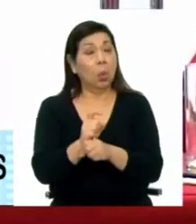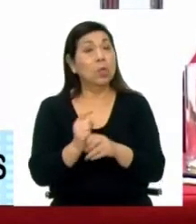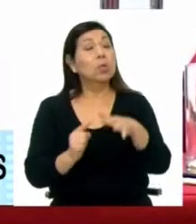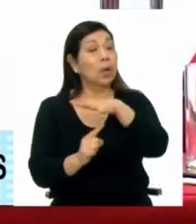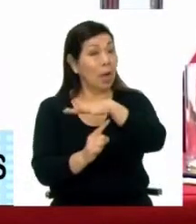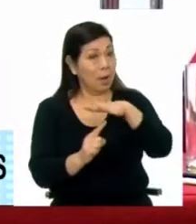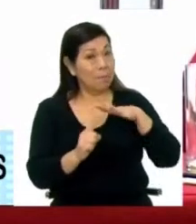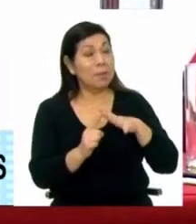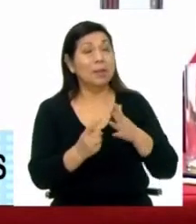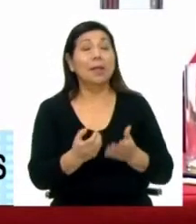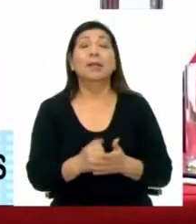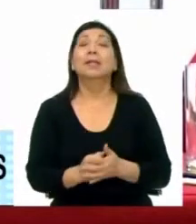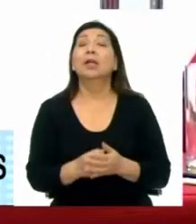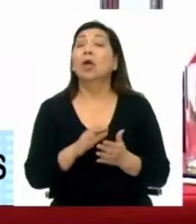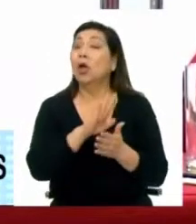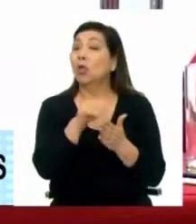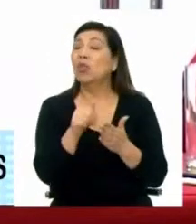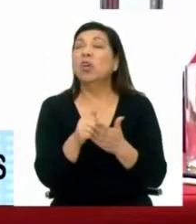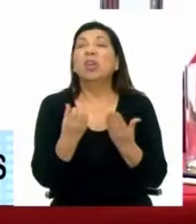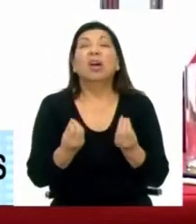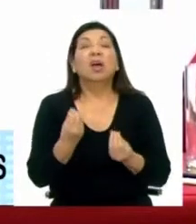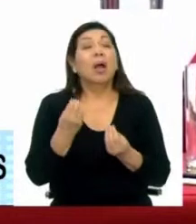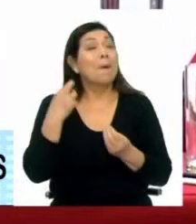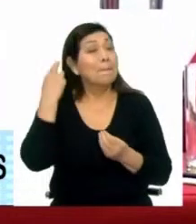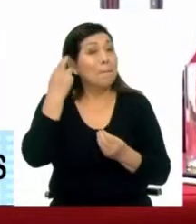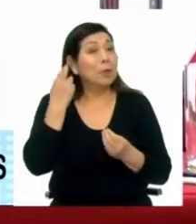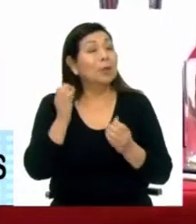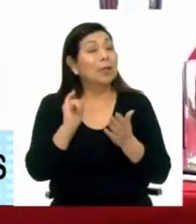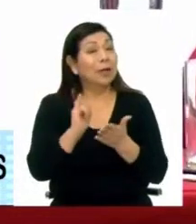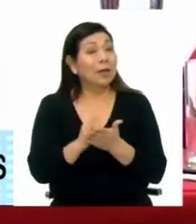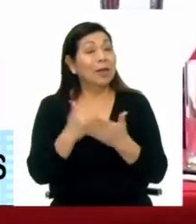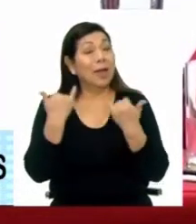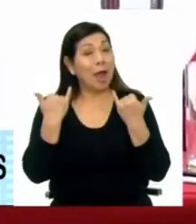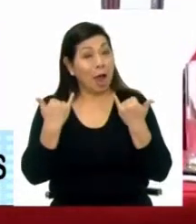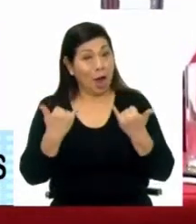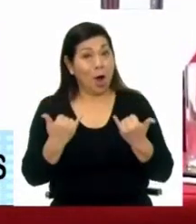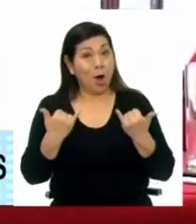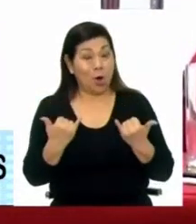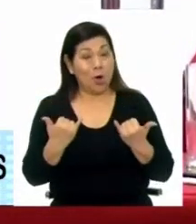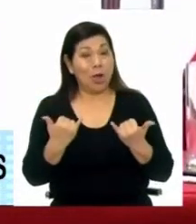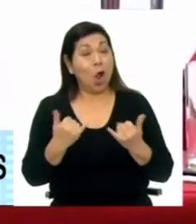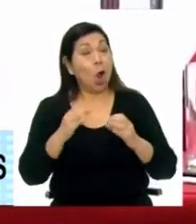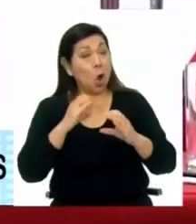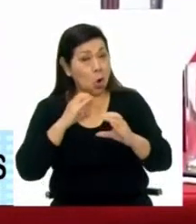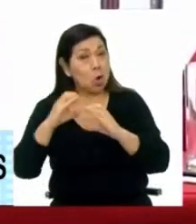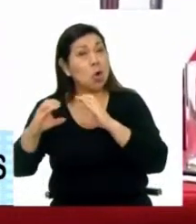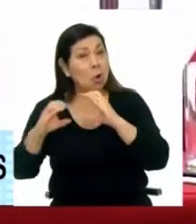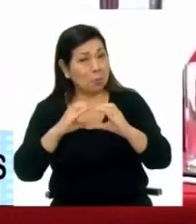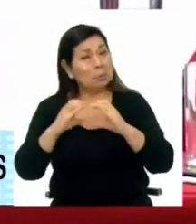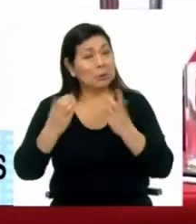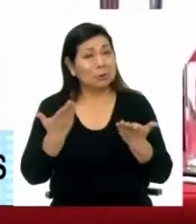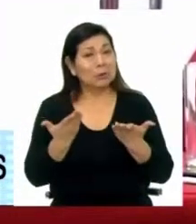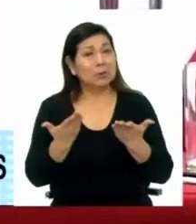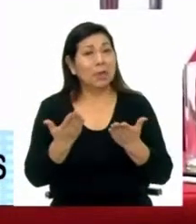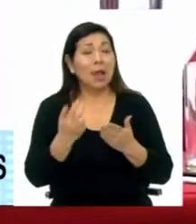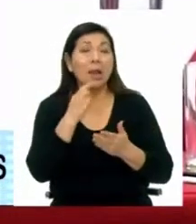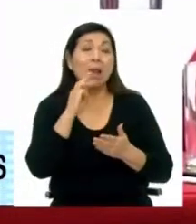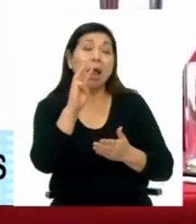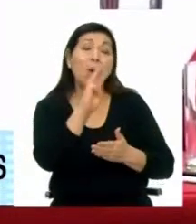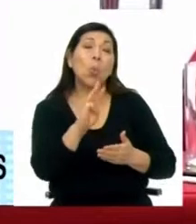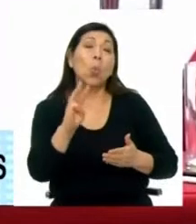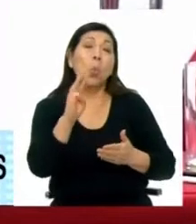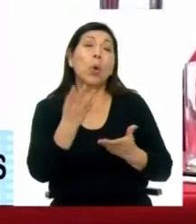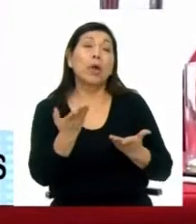ambiental. Todo esto responde a las políticas que se está en este momento conversando a través de la web y a